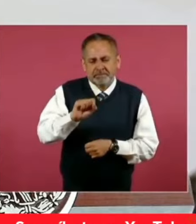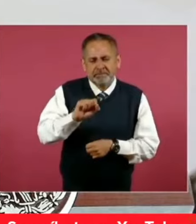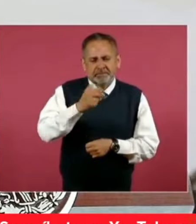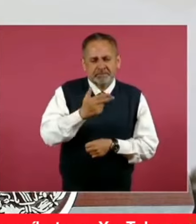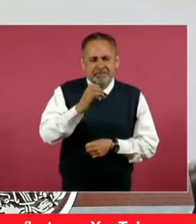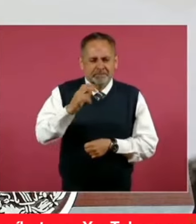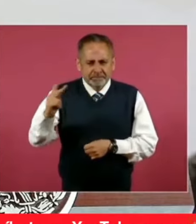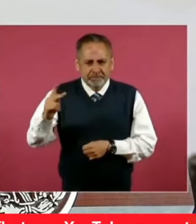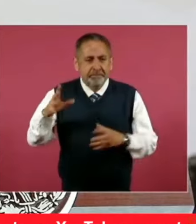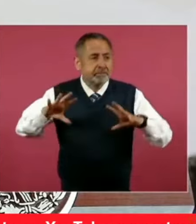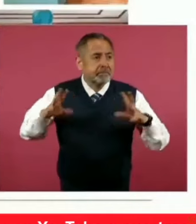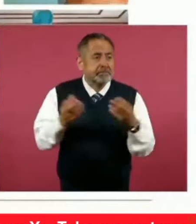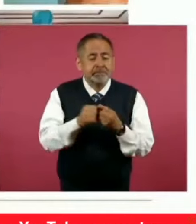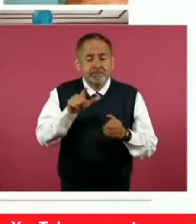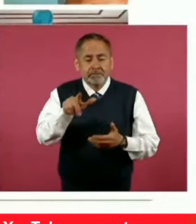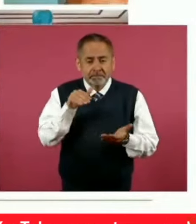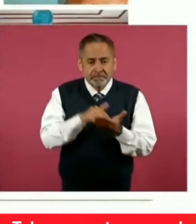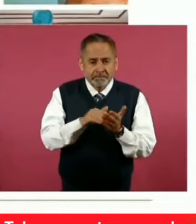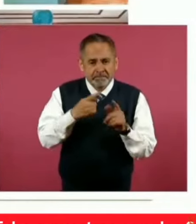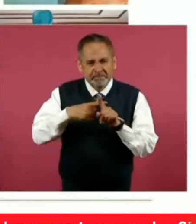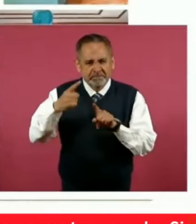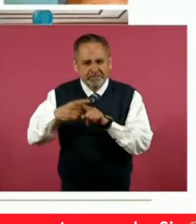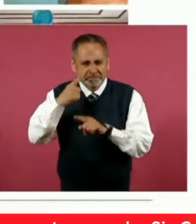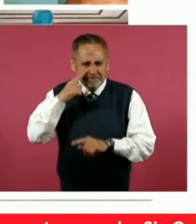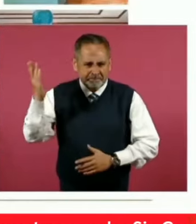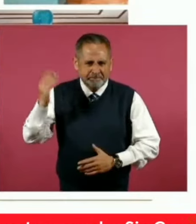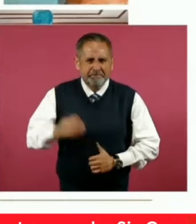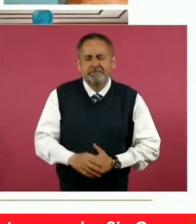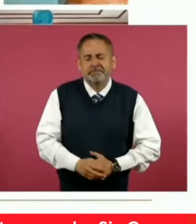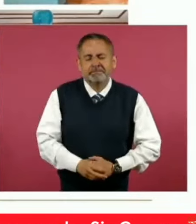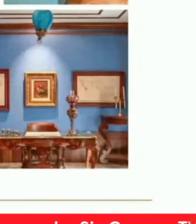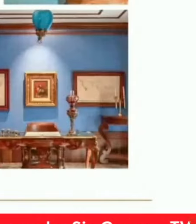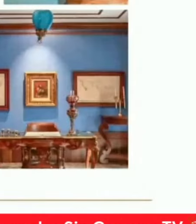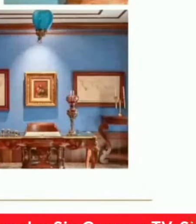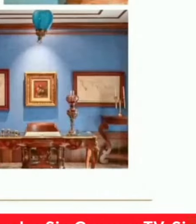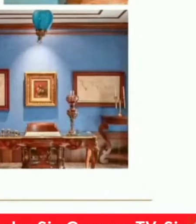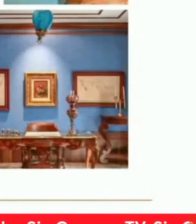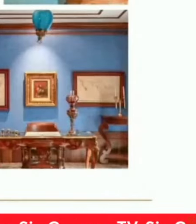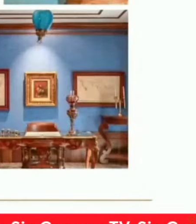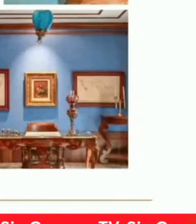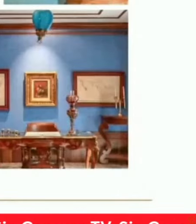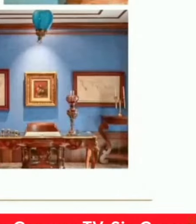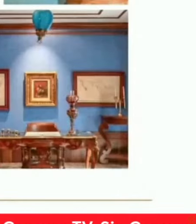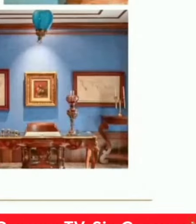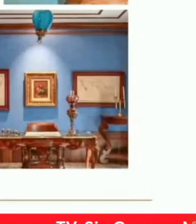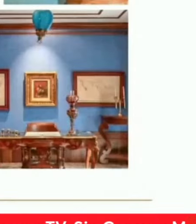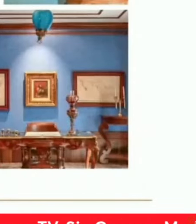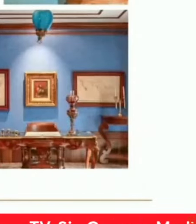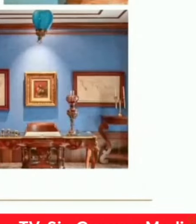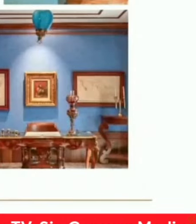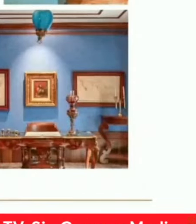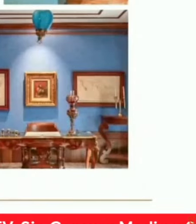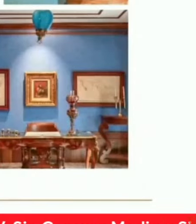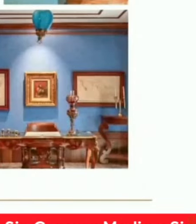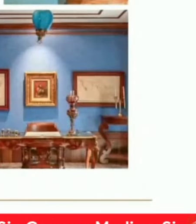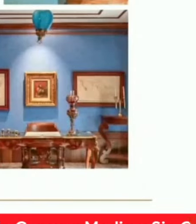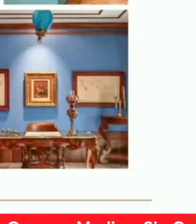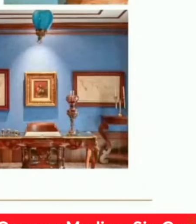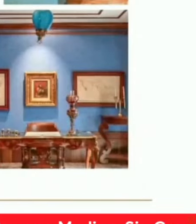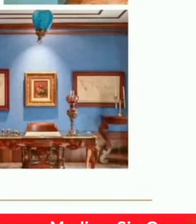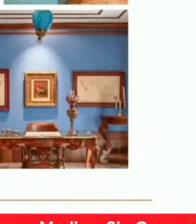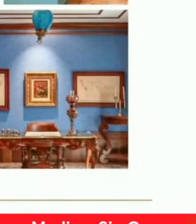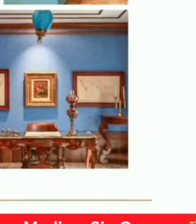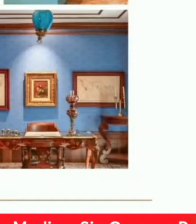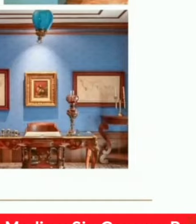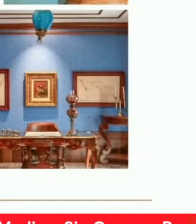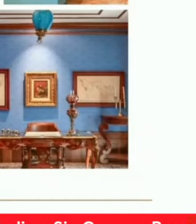más de 17,000 obras de más de 1,500 artistas. En beneficio del patrimonio edificado, se puso en marcha un